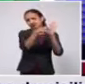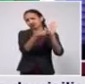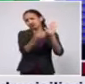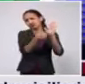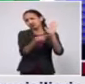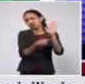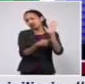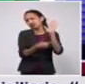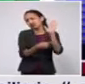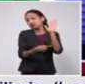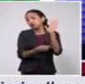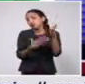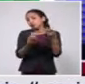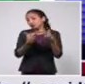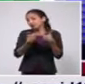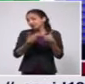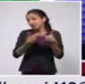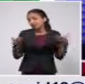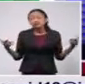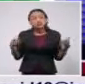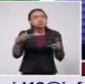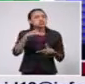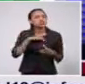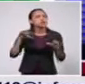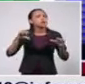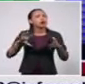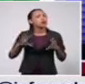sintomatología bastante compleja.